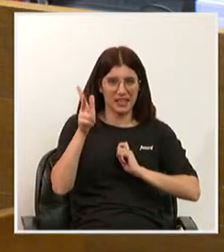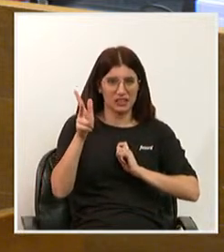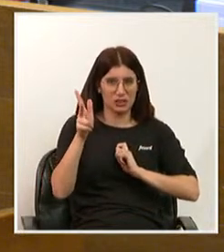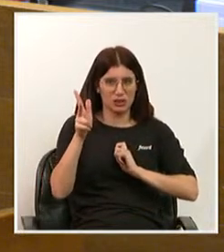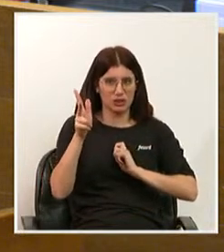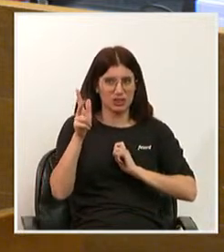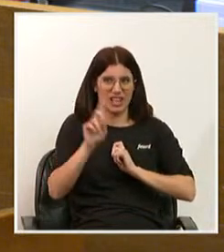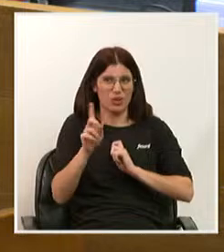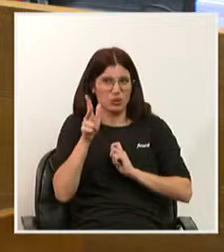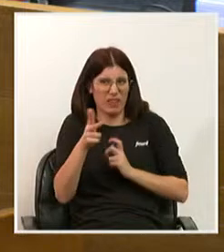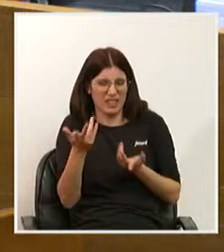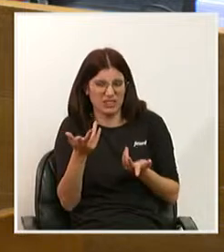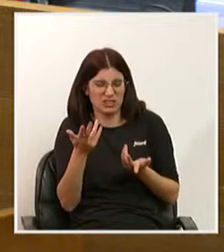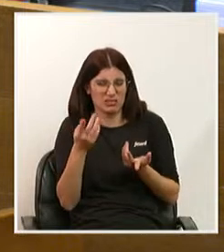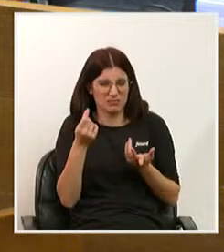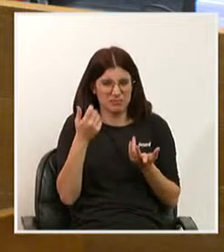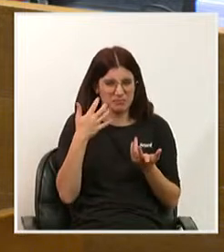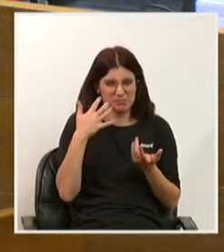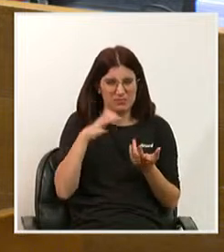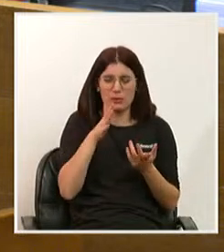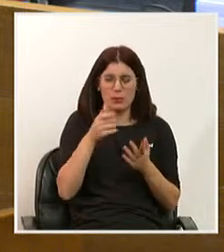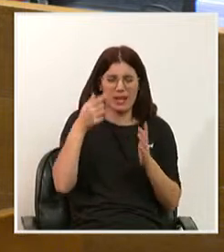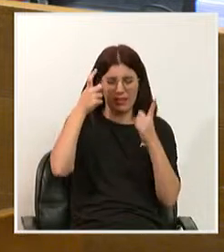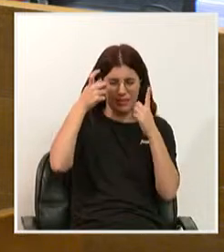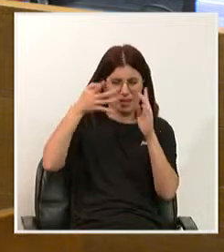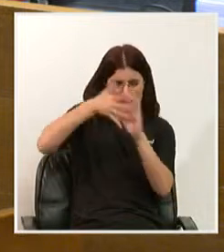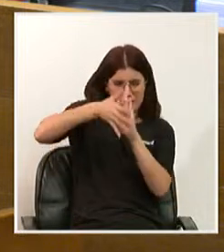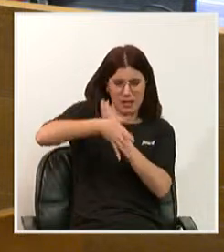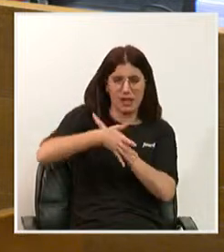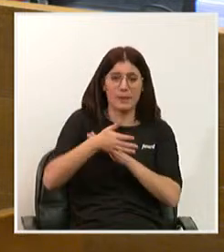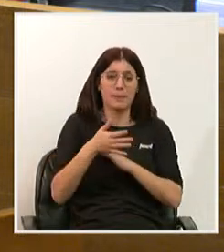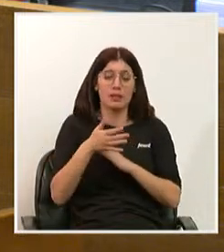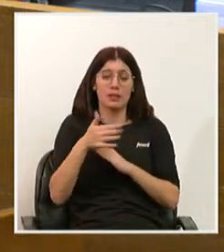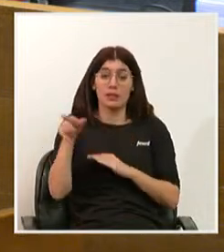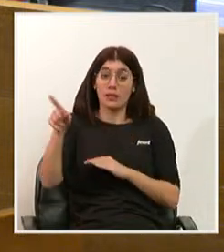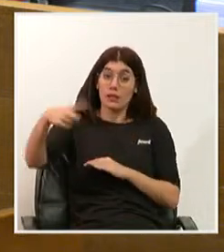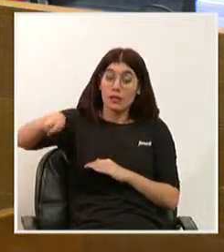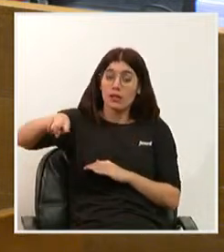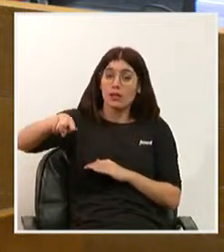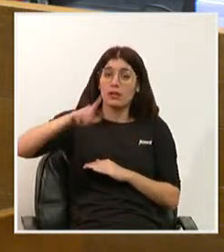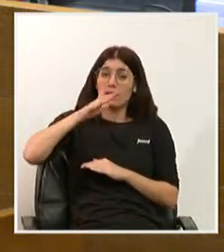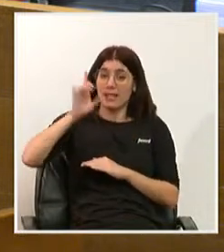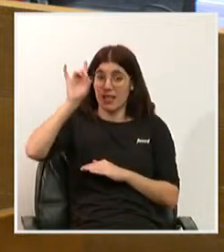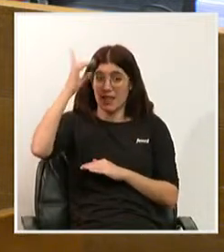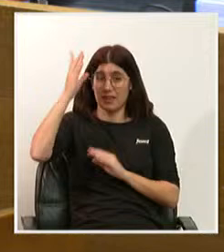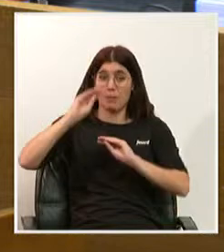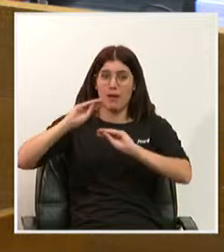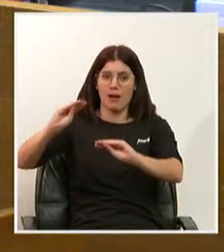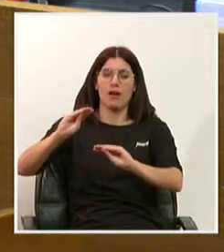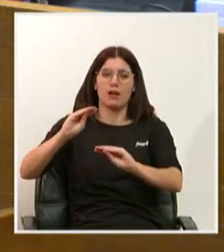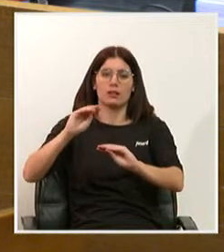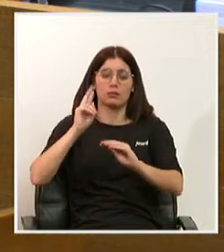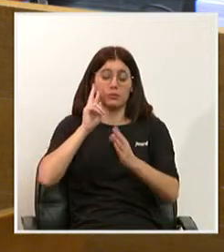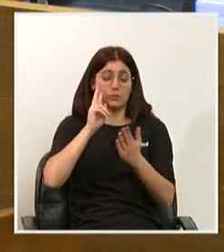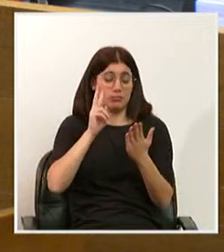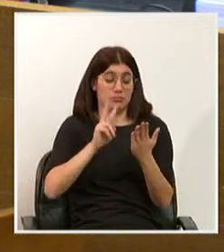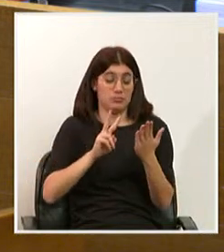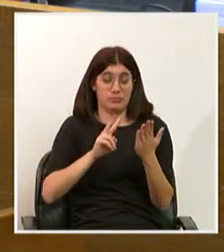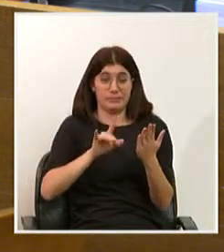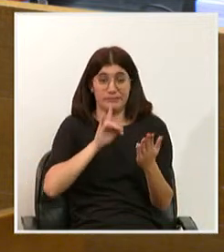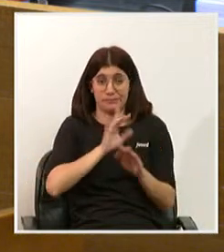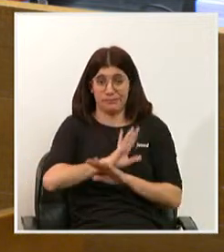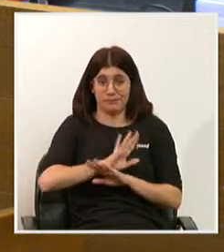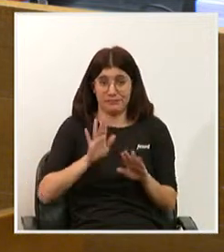son como tales y voy a intentar desgranar en mi intervención ustedes en su iniciativa Pues hacen una lectura torticera